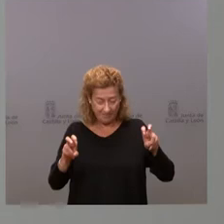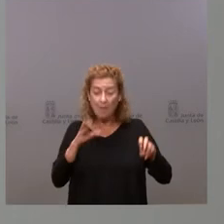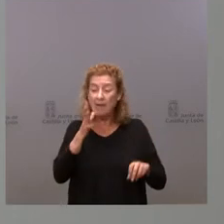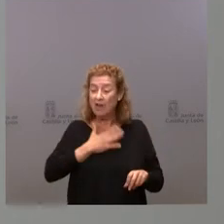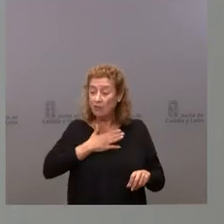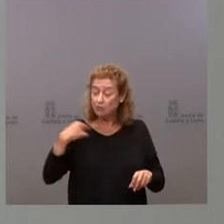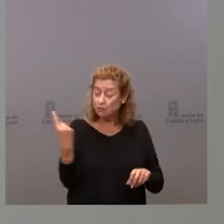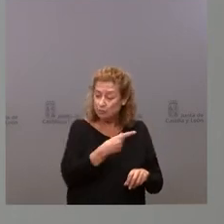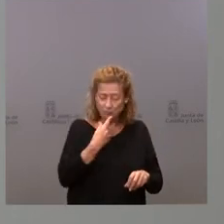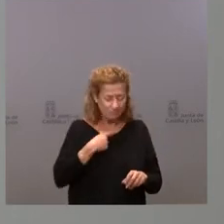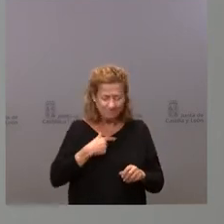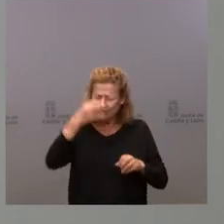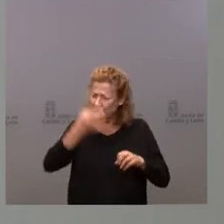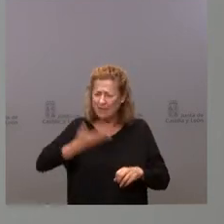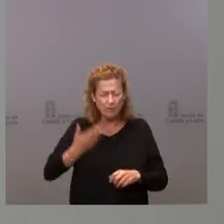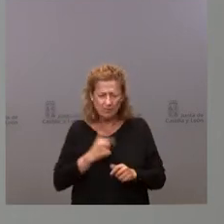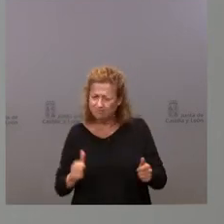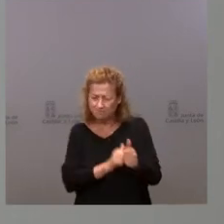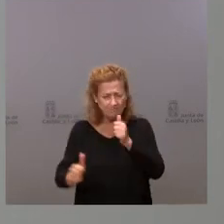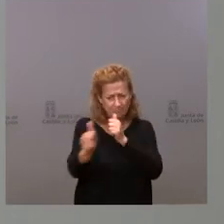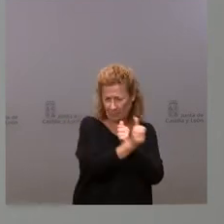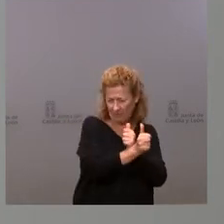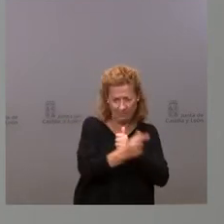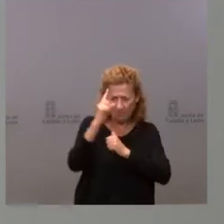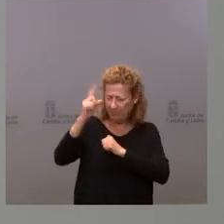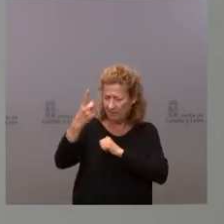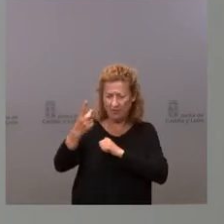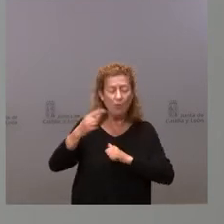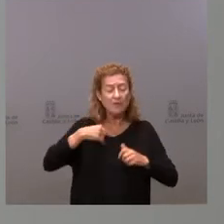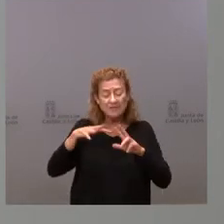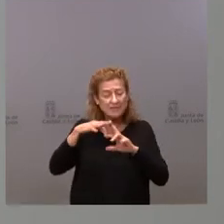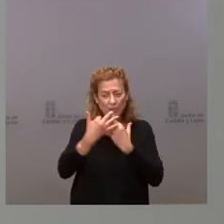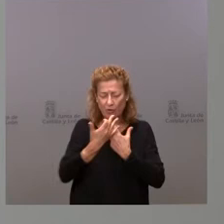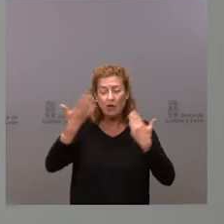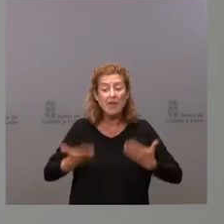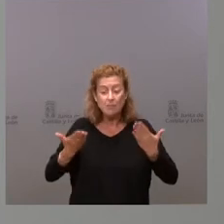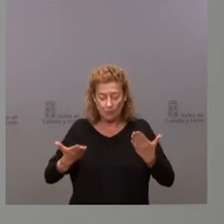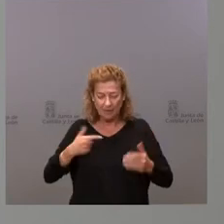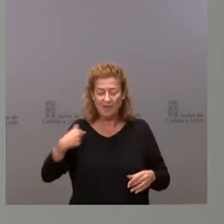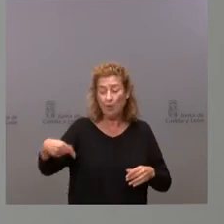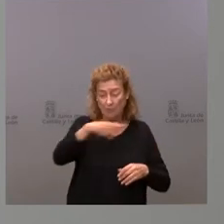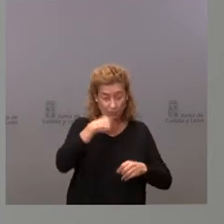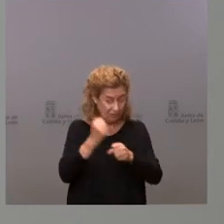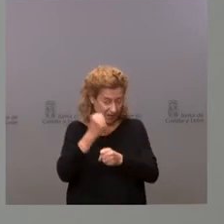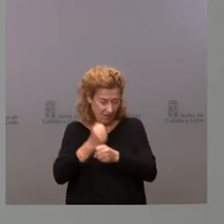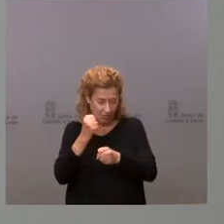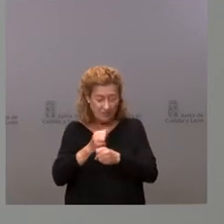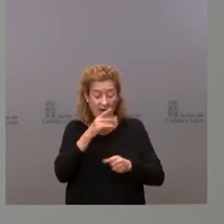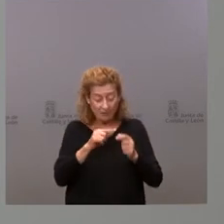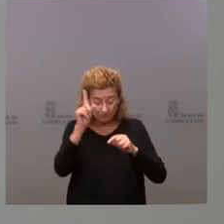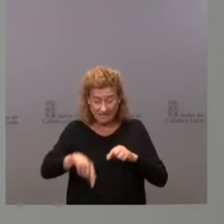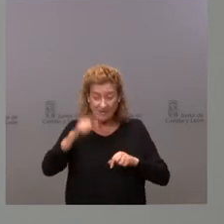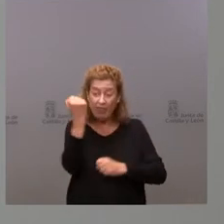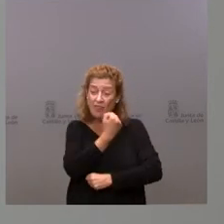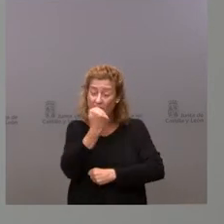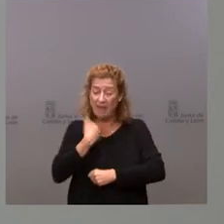acción prioritaria es una de nuestras situaciones importantes en nuestras actuaciones a lo largo de este mes de diciembre